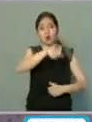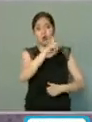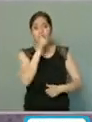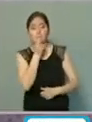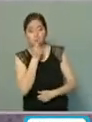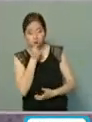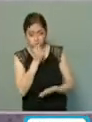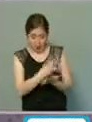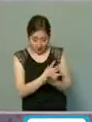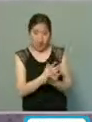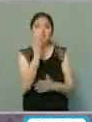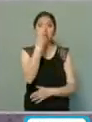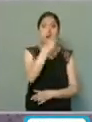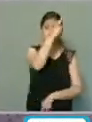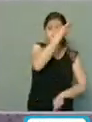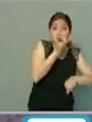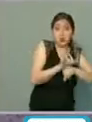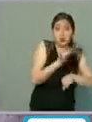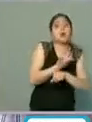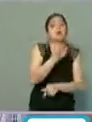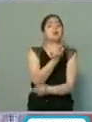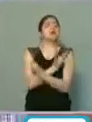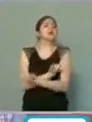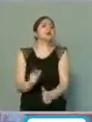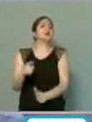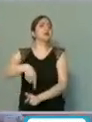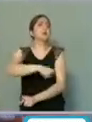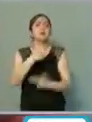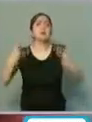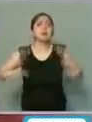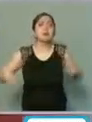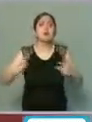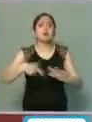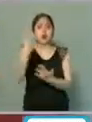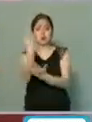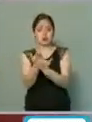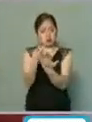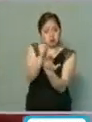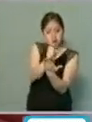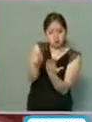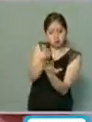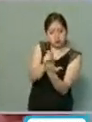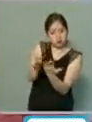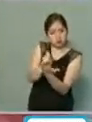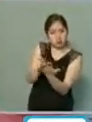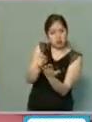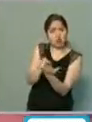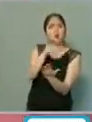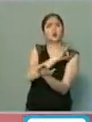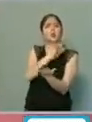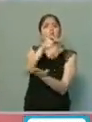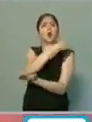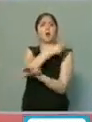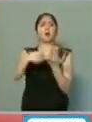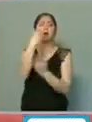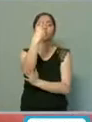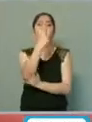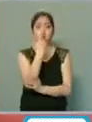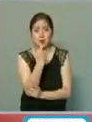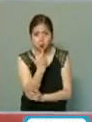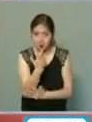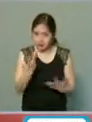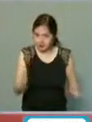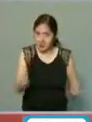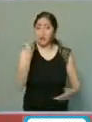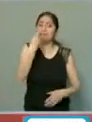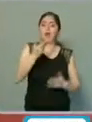vemos son armas que están en manos de muchas personas que con unos requisitos muy laxos están teniendo acceso a esto. También hay un tema